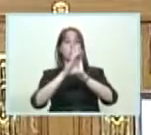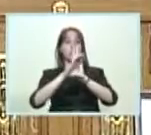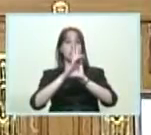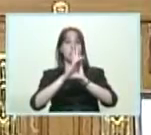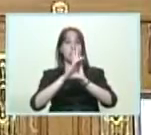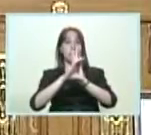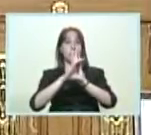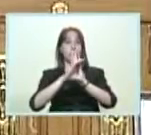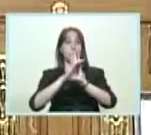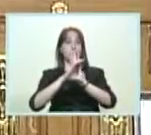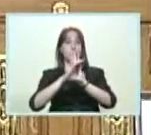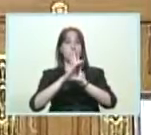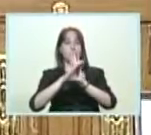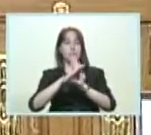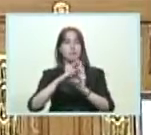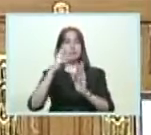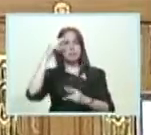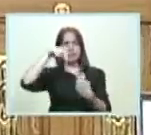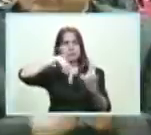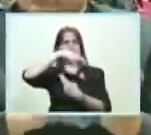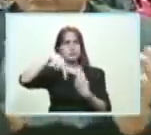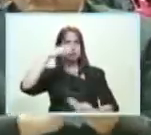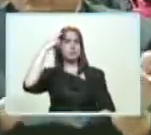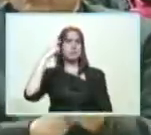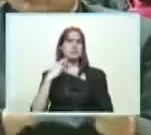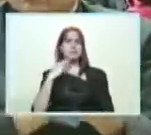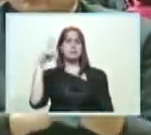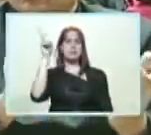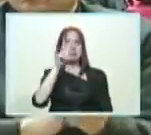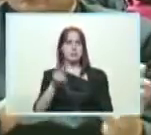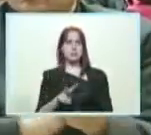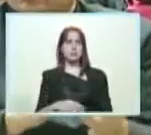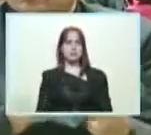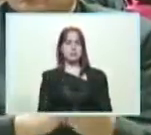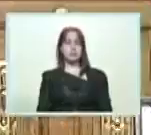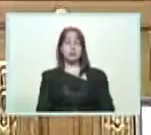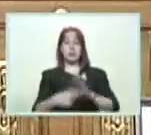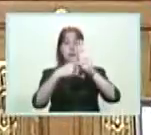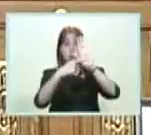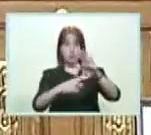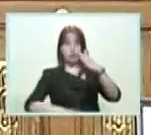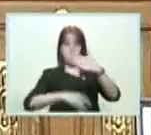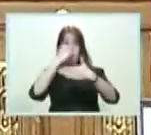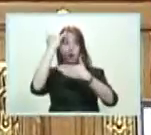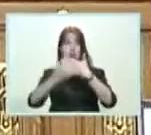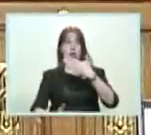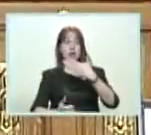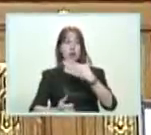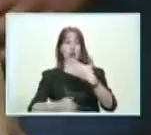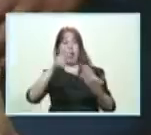para la República Bolivariana de Venezuela. El proyecto que aprobamos en